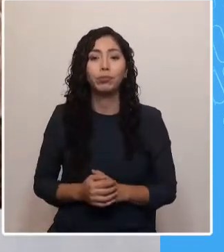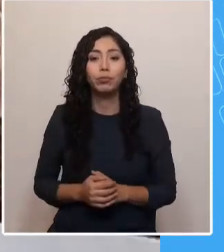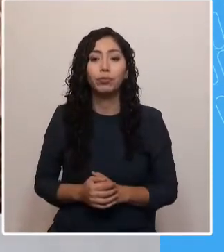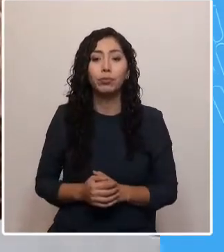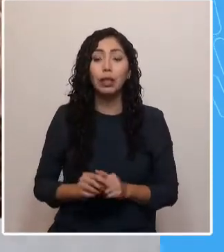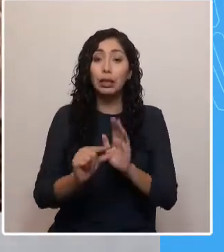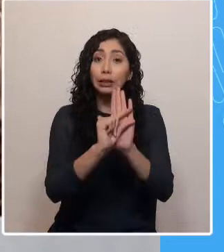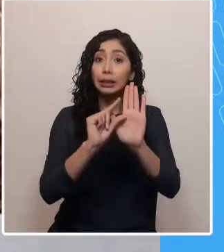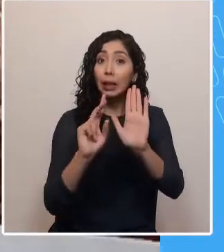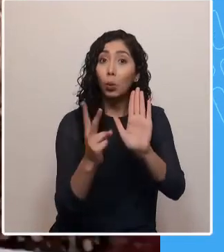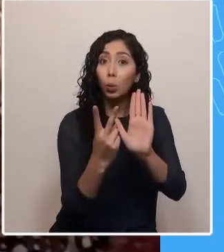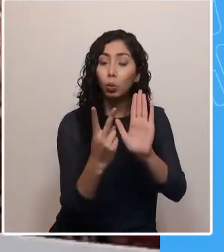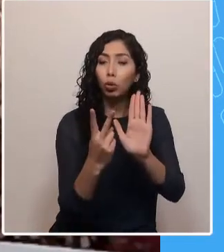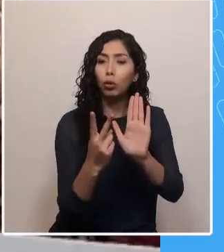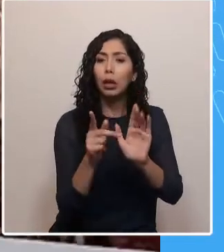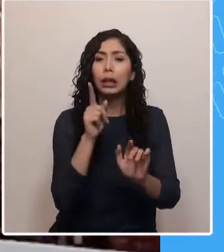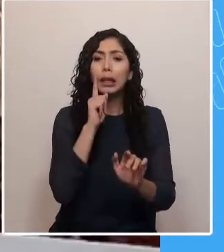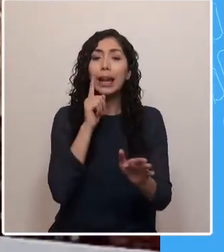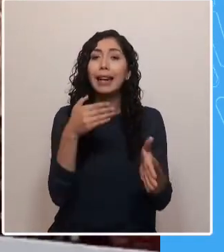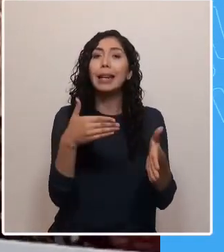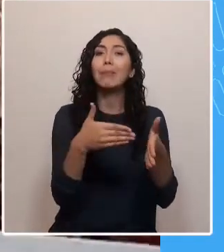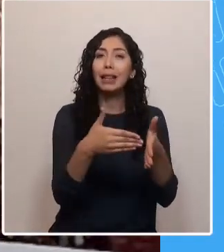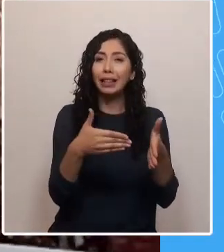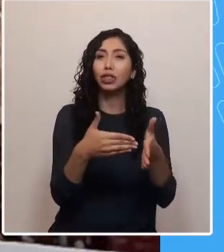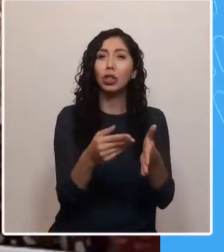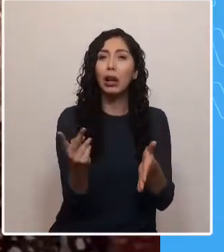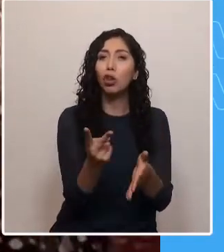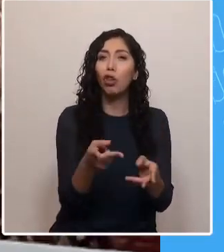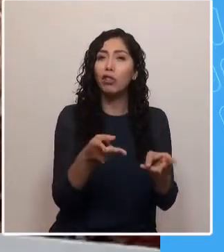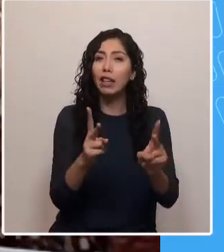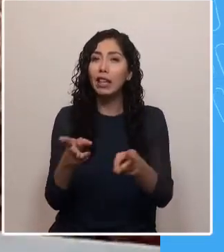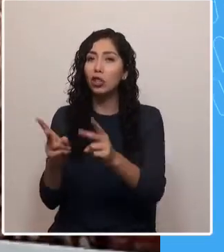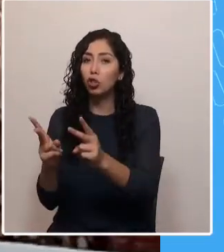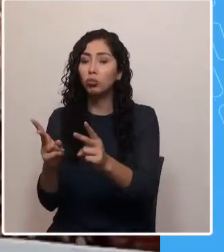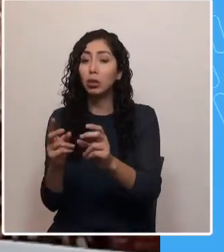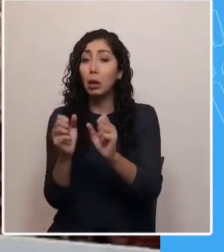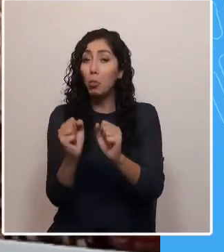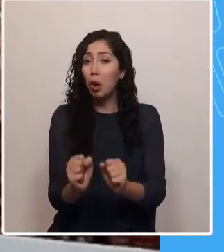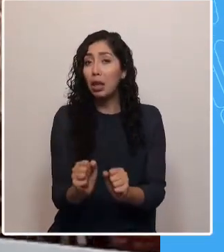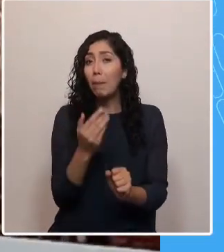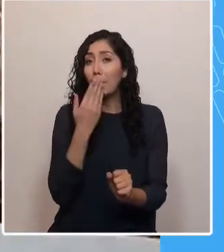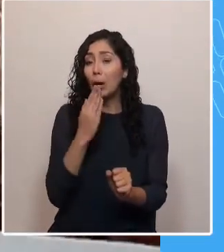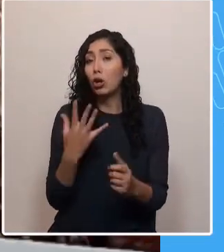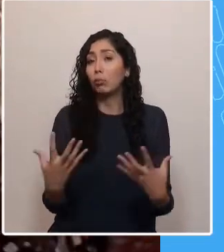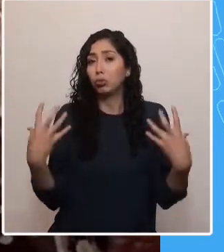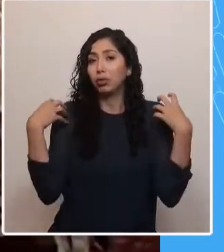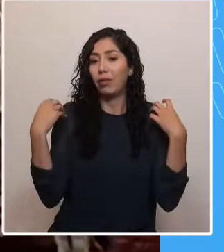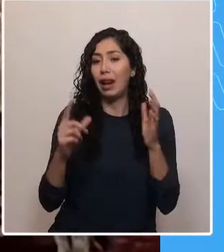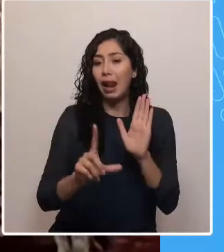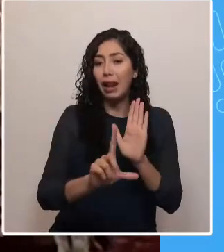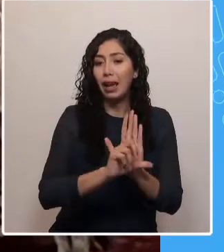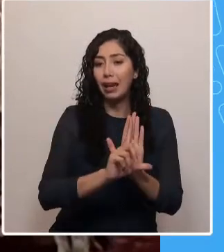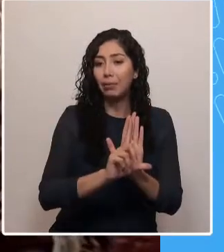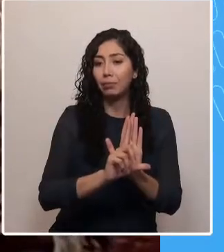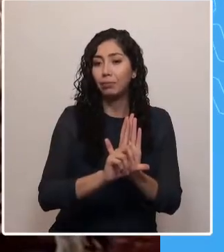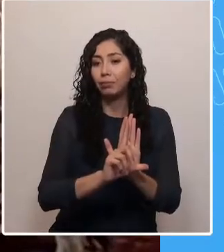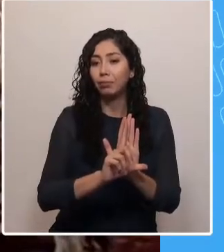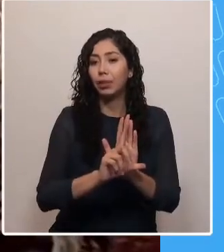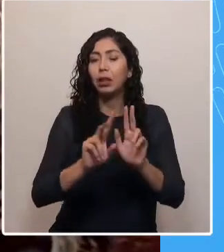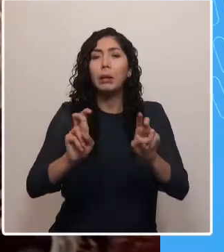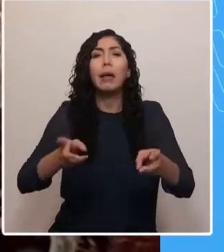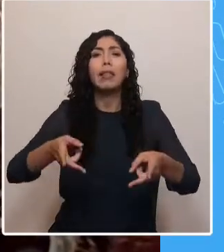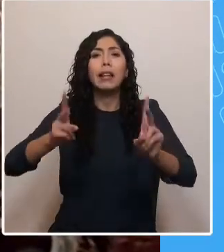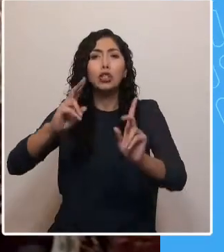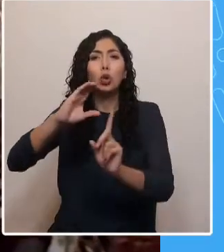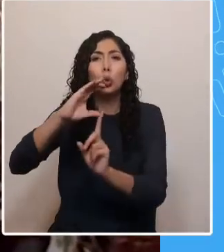y limitaciones a ambos derechos, que podrían ser establecidos por ley, velando por el ejercicio de los derechos culturales y de otros